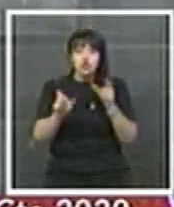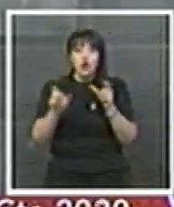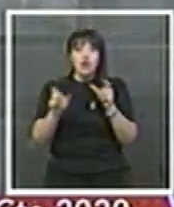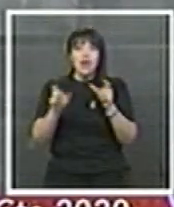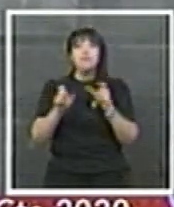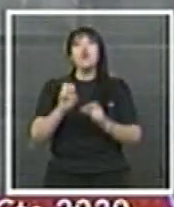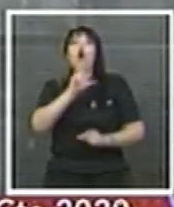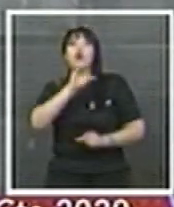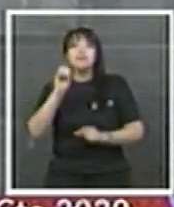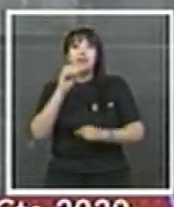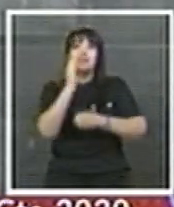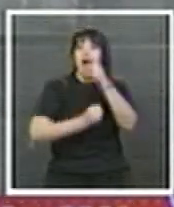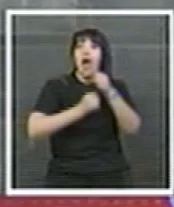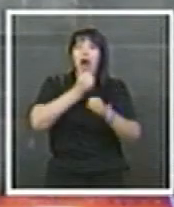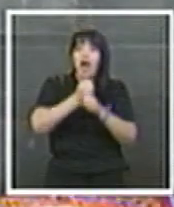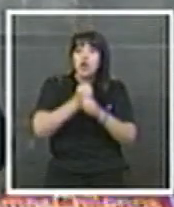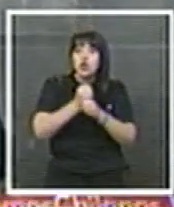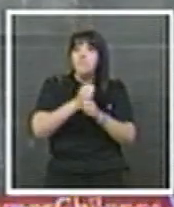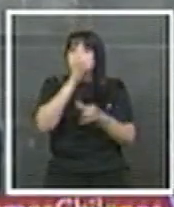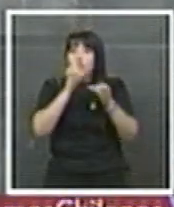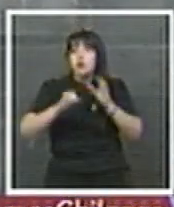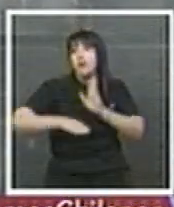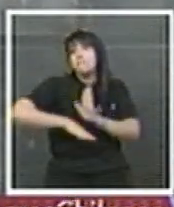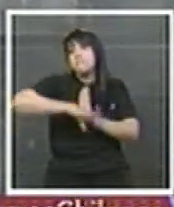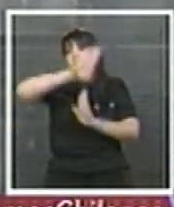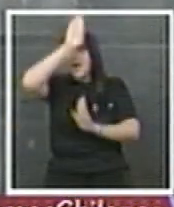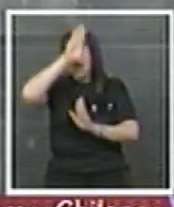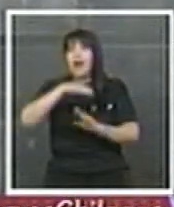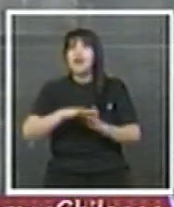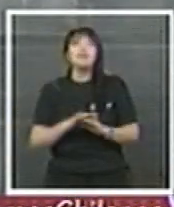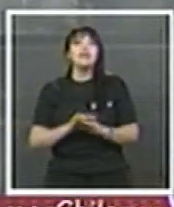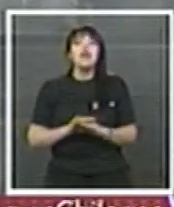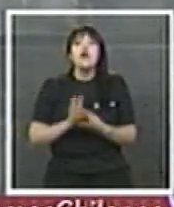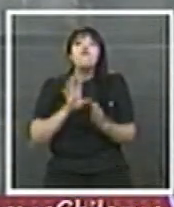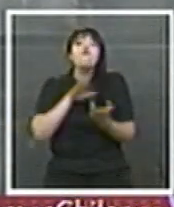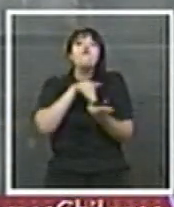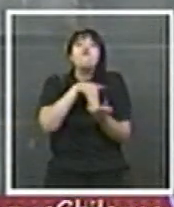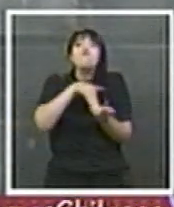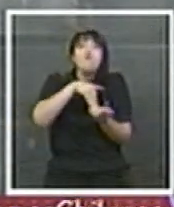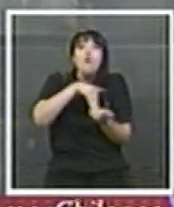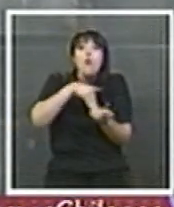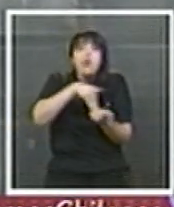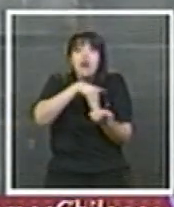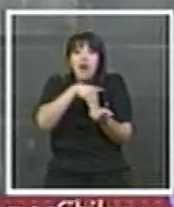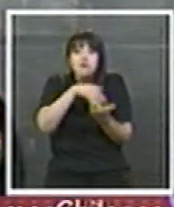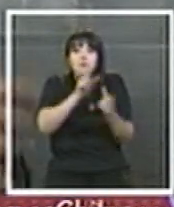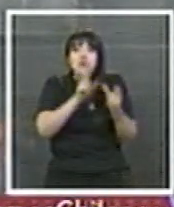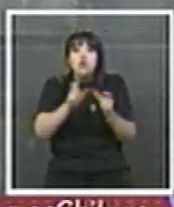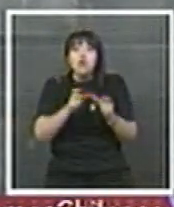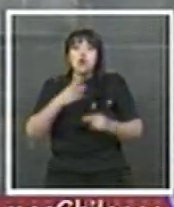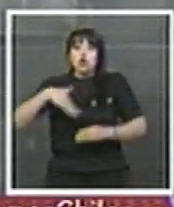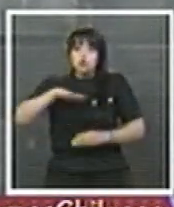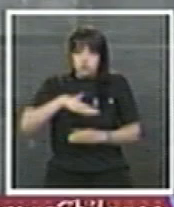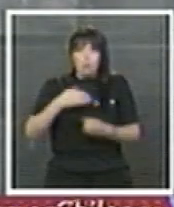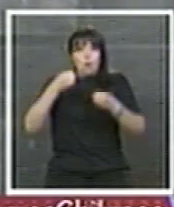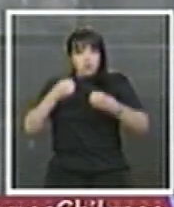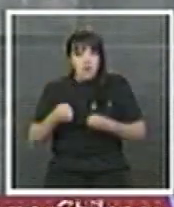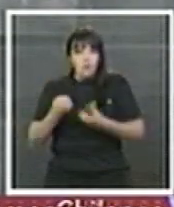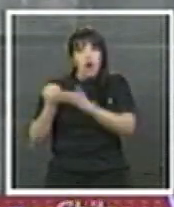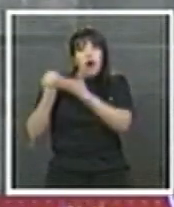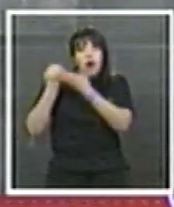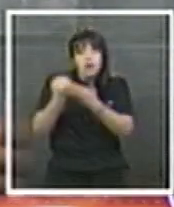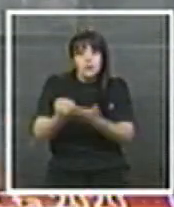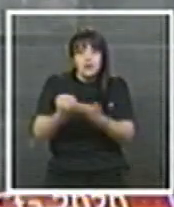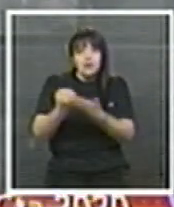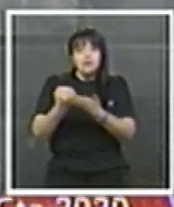de 80 años y más, muy vulnerables, incomunicadas, a quienes nosotros podemos ayudar a través del CM virtual, y